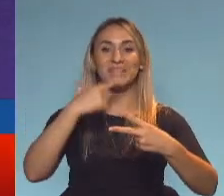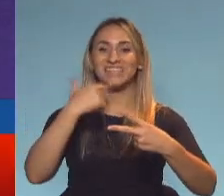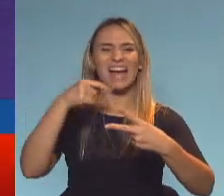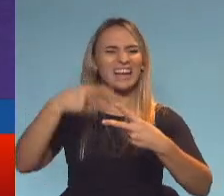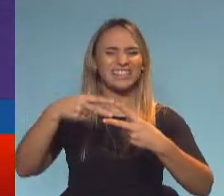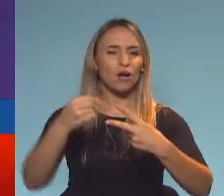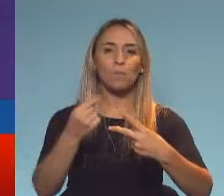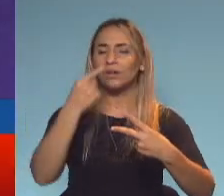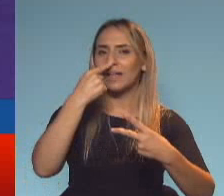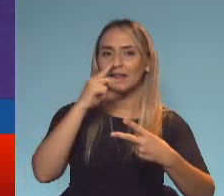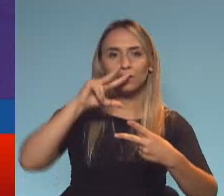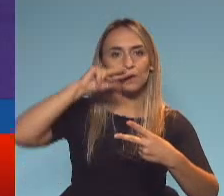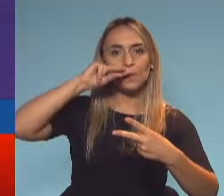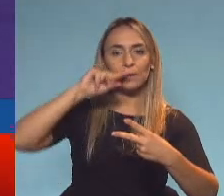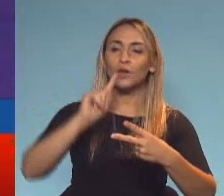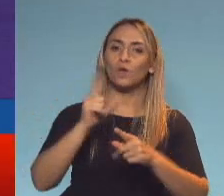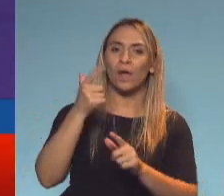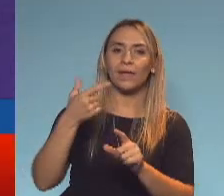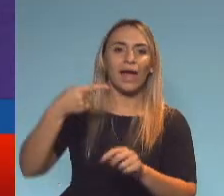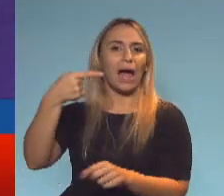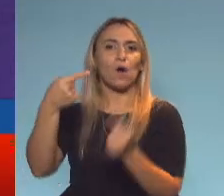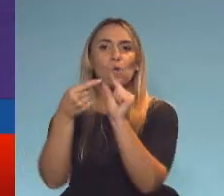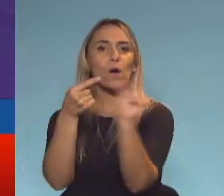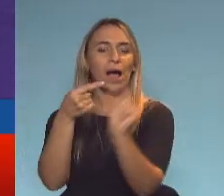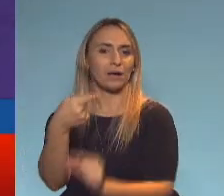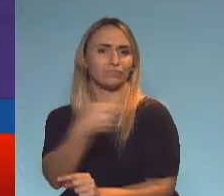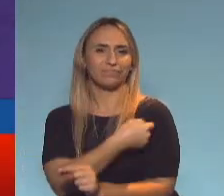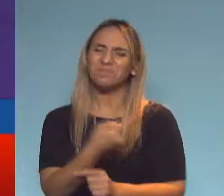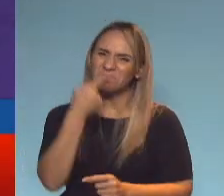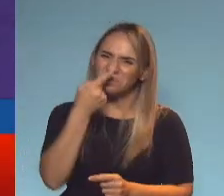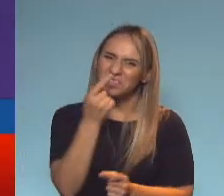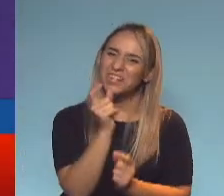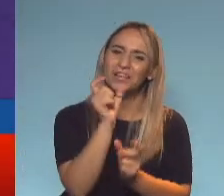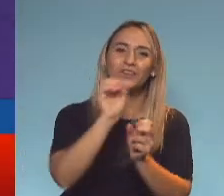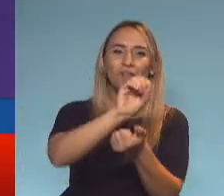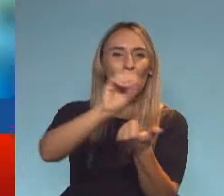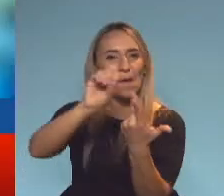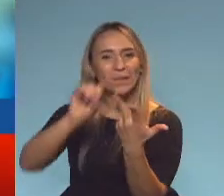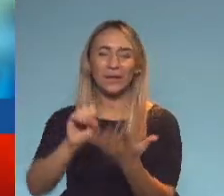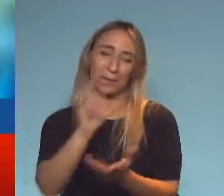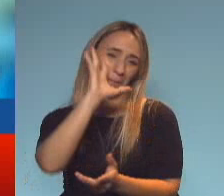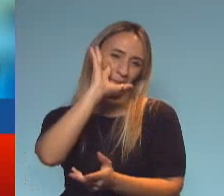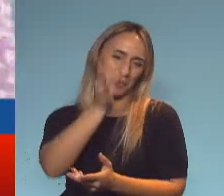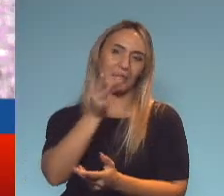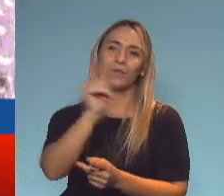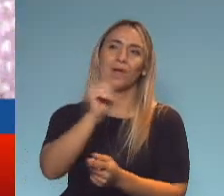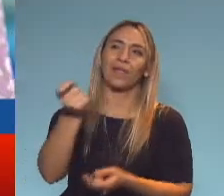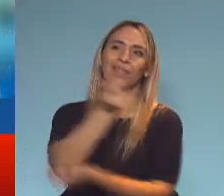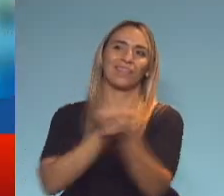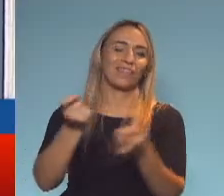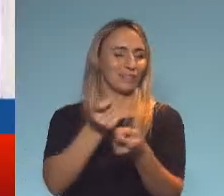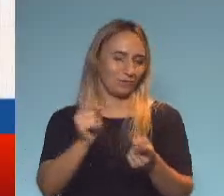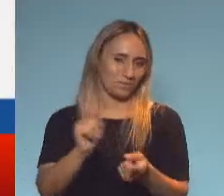Abdala, el nombre, acá, interesante los nombres siempre, ¿no? Claro, sí. Acá se nota que no son comerciales, digamos. La Soberana es